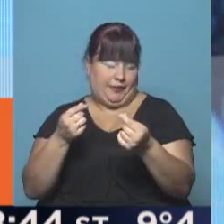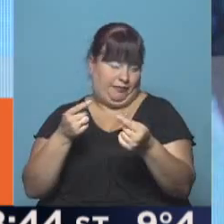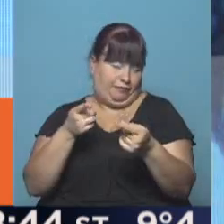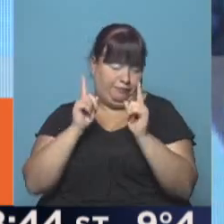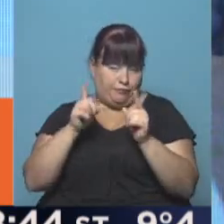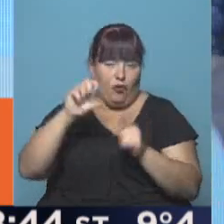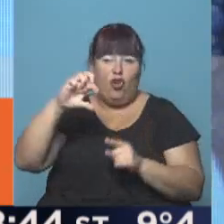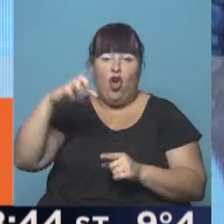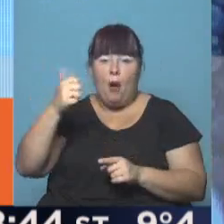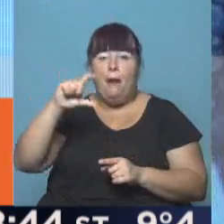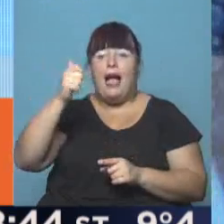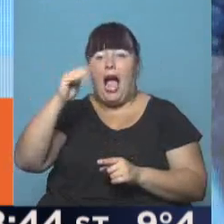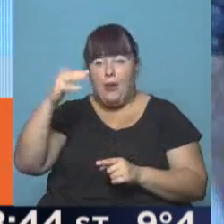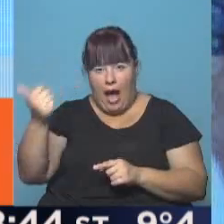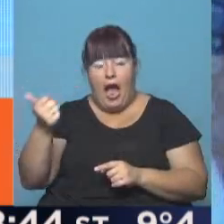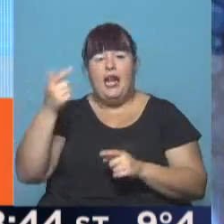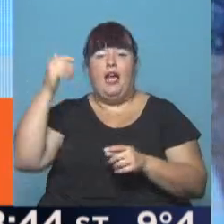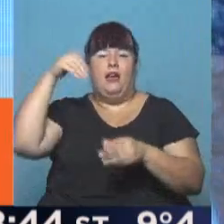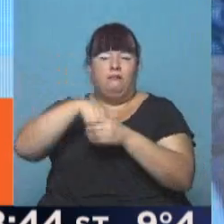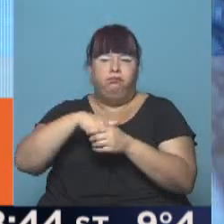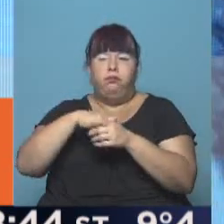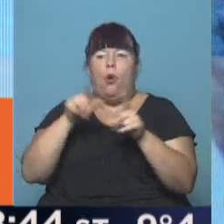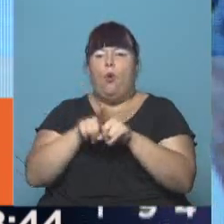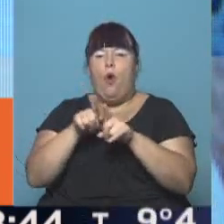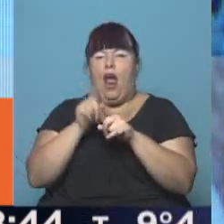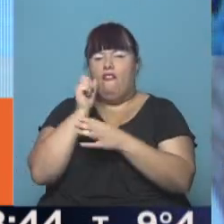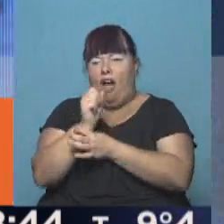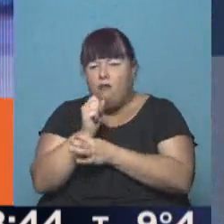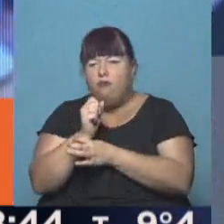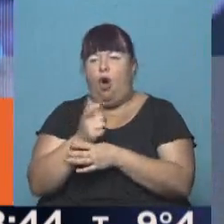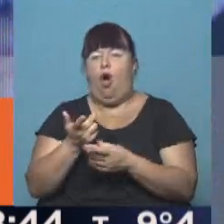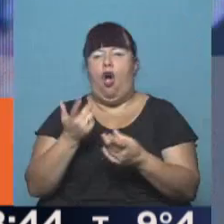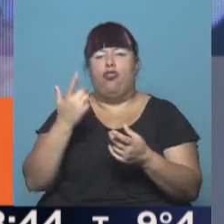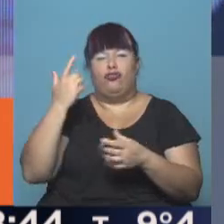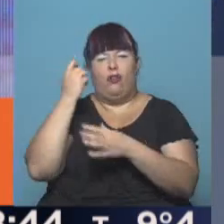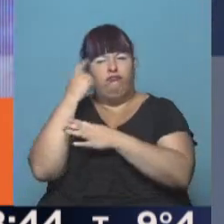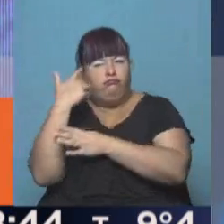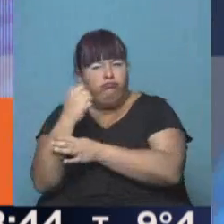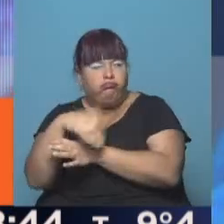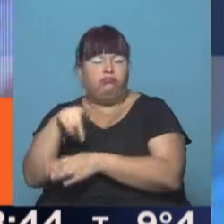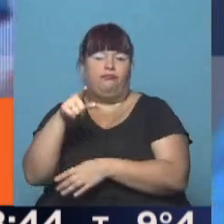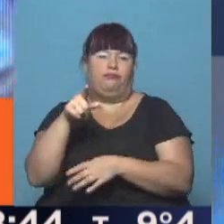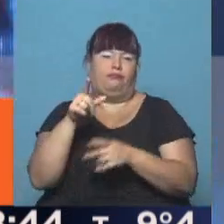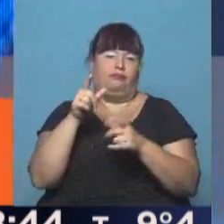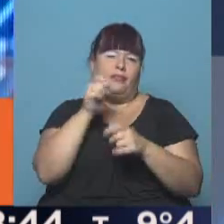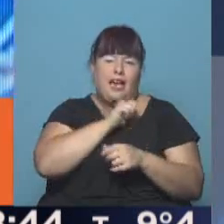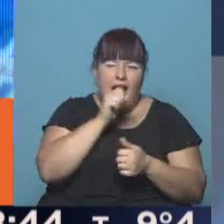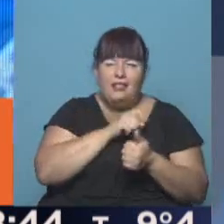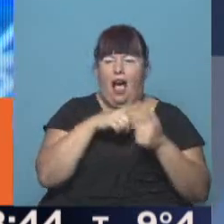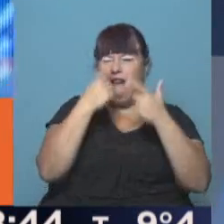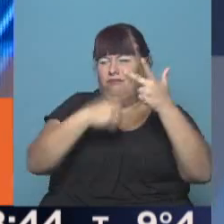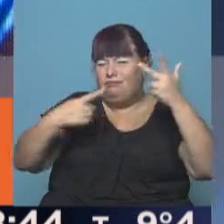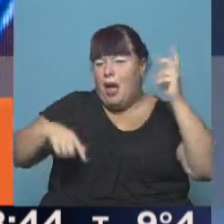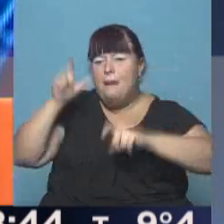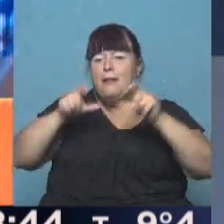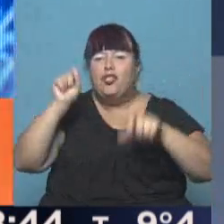en Copacabana con la participación de artistas, intelectuales, cantantes, bueno,